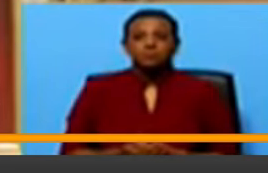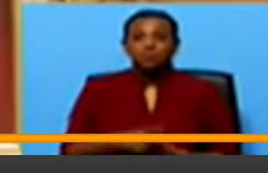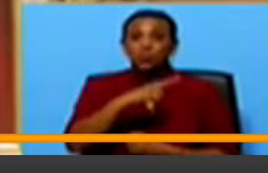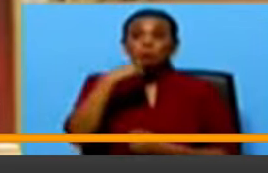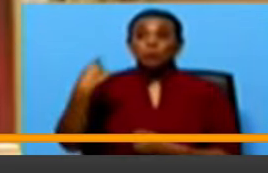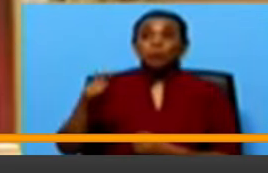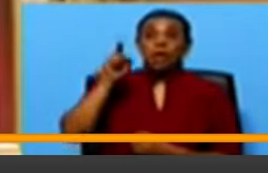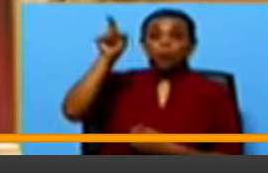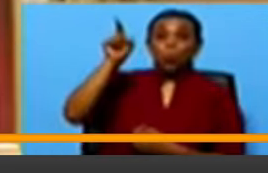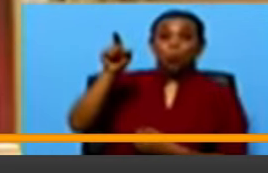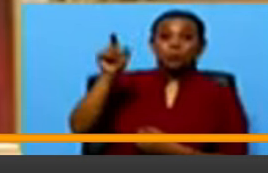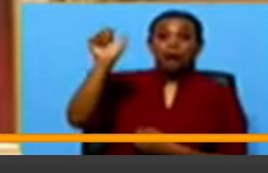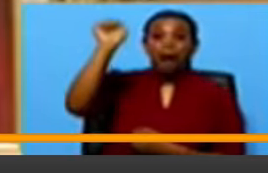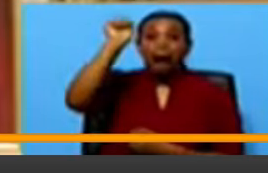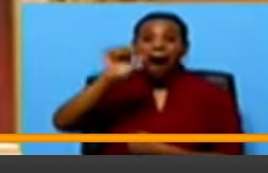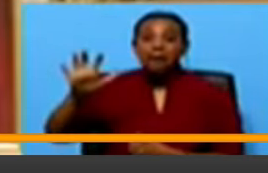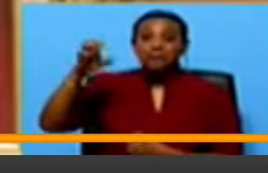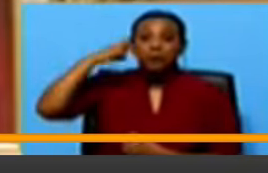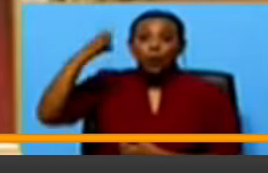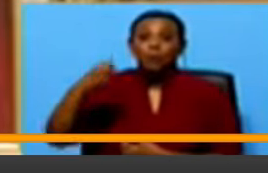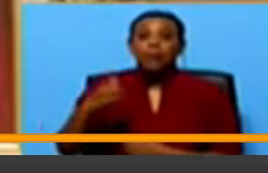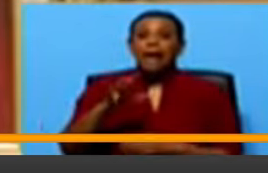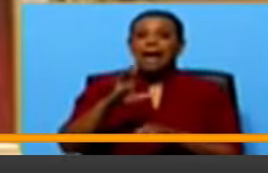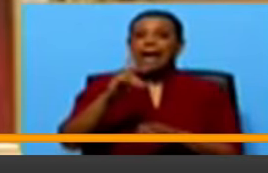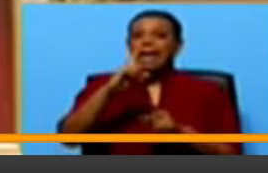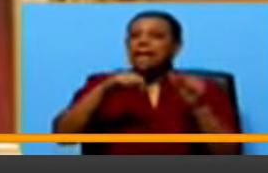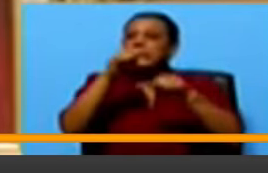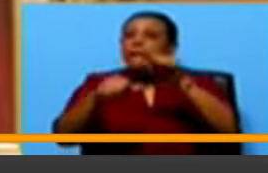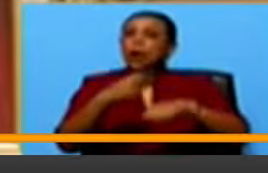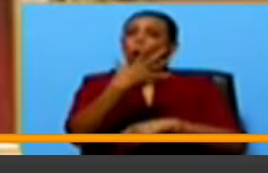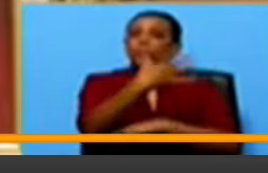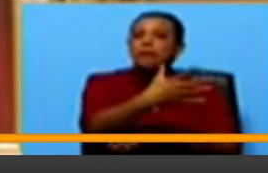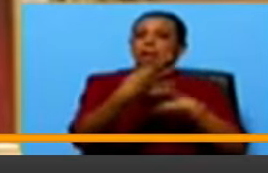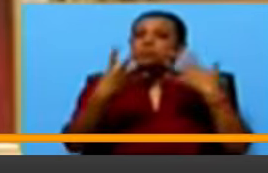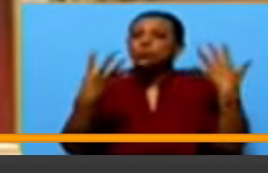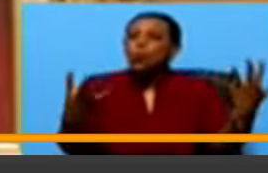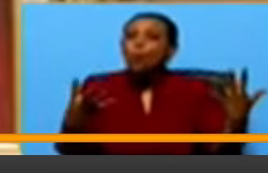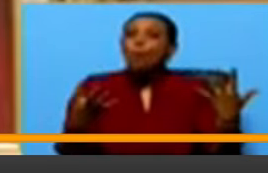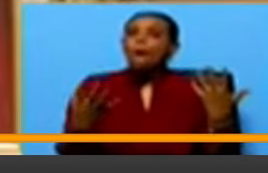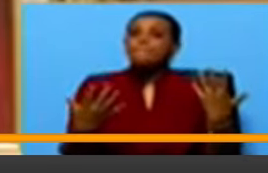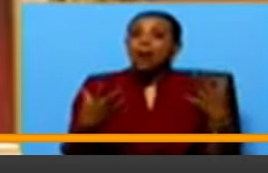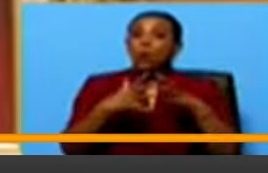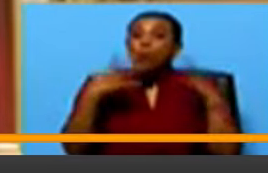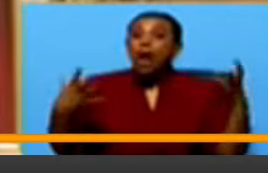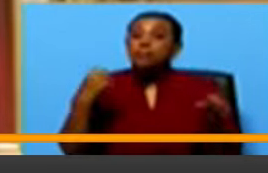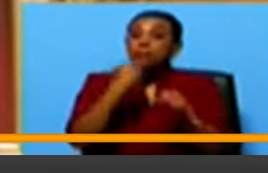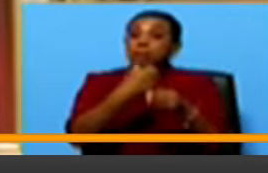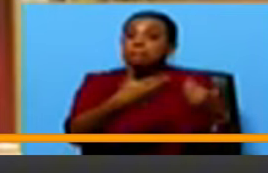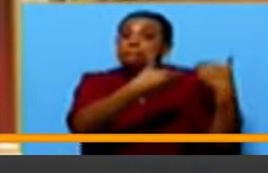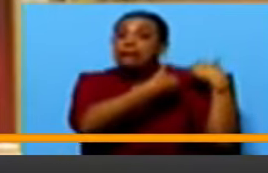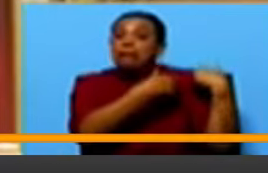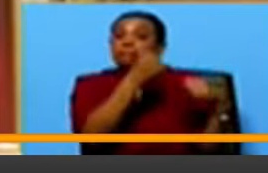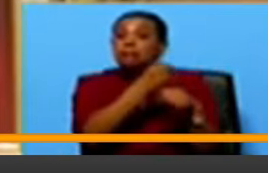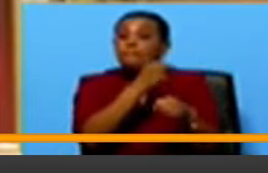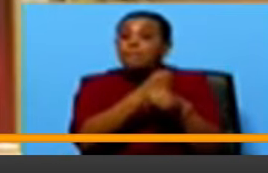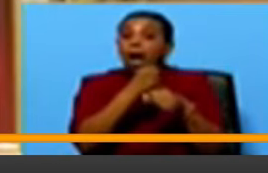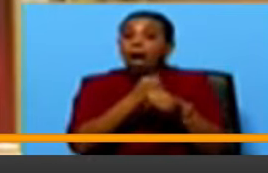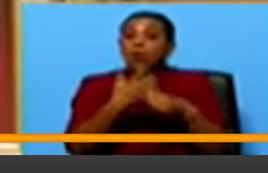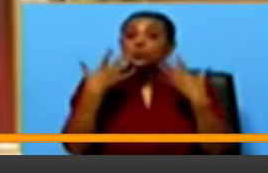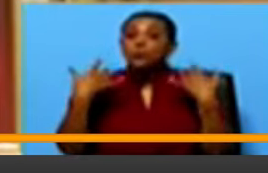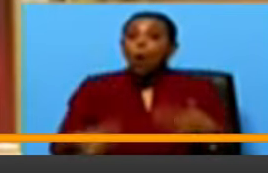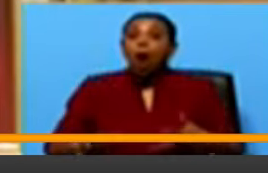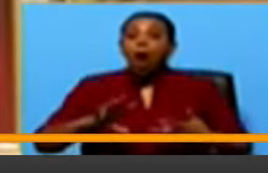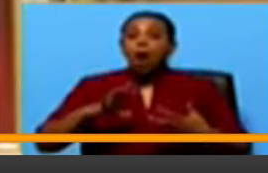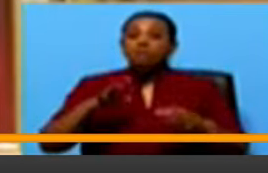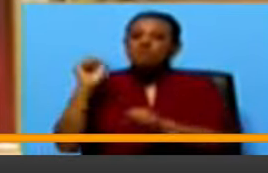Rusia, en el siglo XIX, le tocó la inmensa tarea de